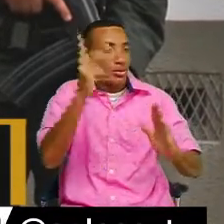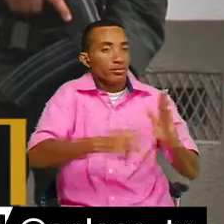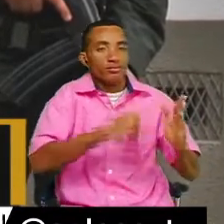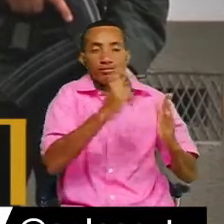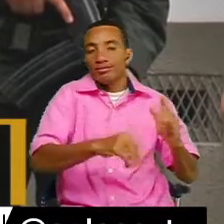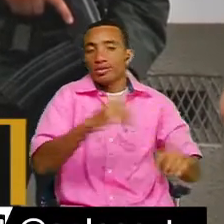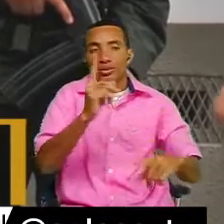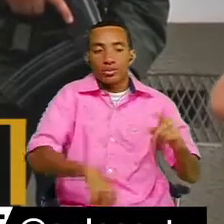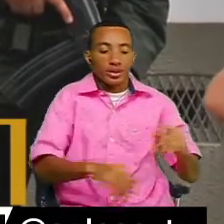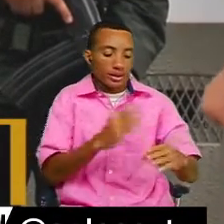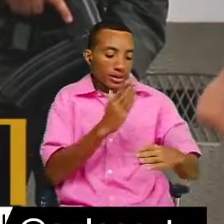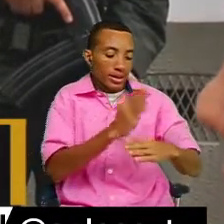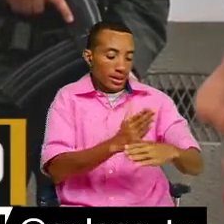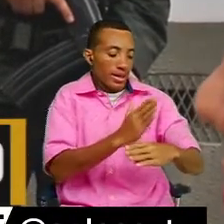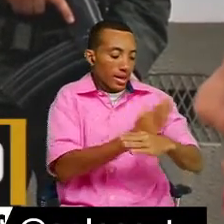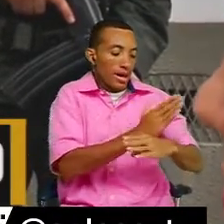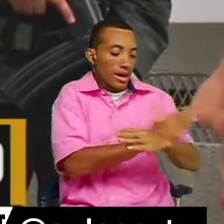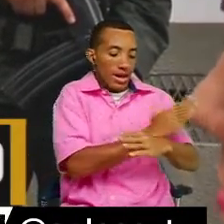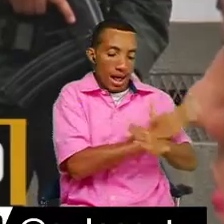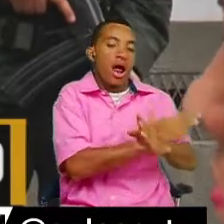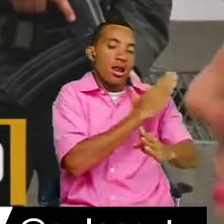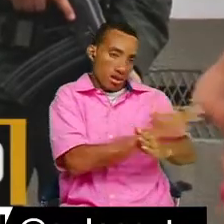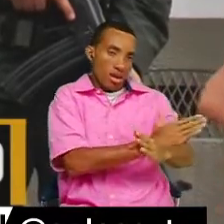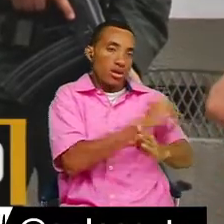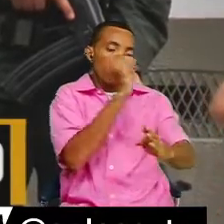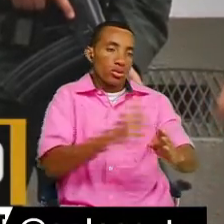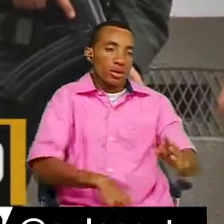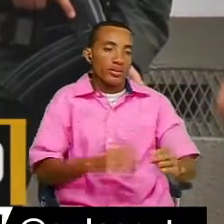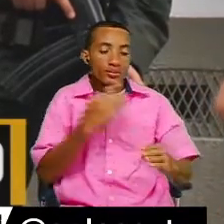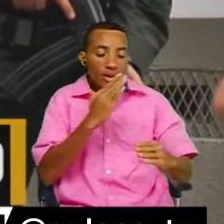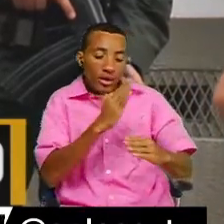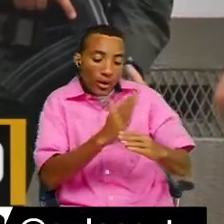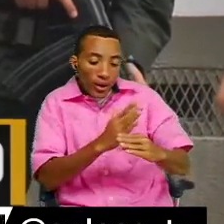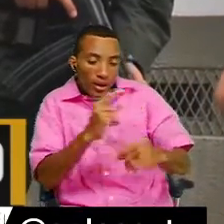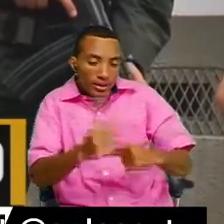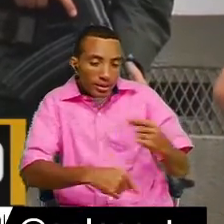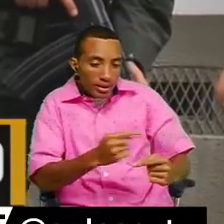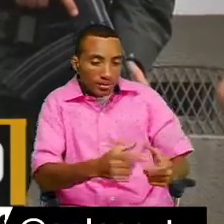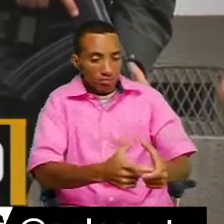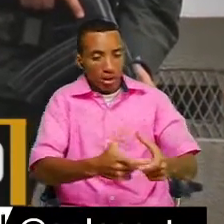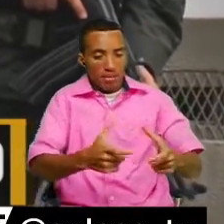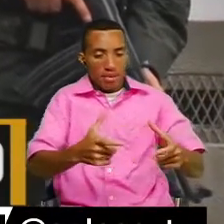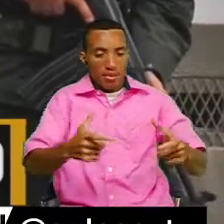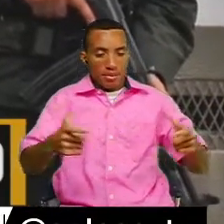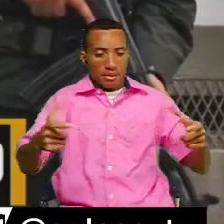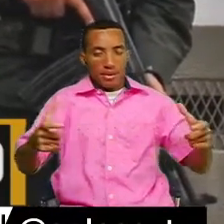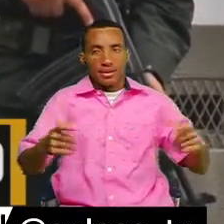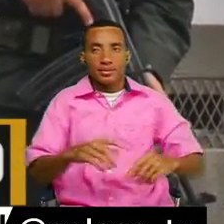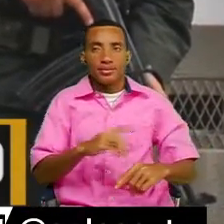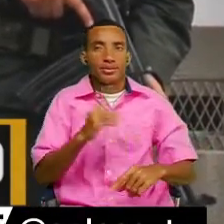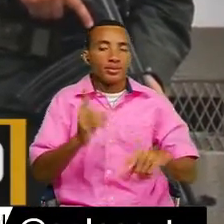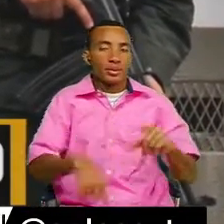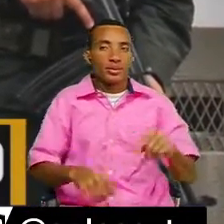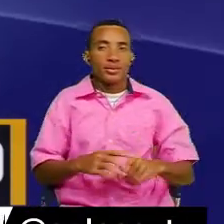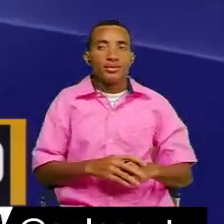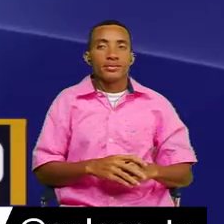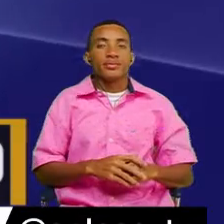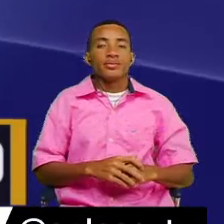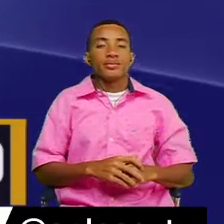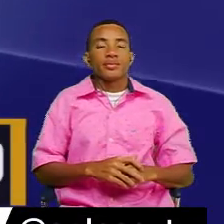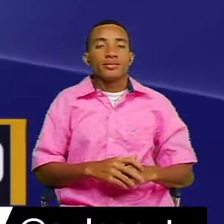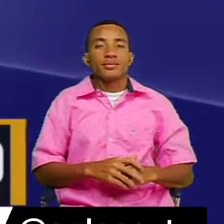ellos los dejan ahí instalados y como tal pues no dejan que se reproduzcan los pescados, los que están aptos ya para el consumo, las medidas que están autorizadas.